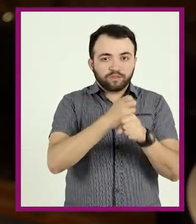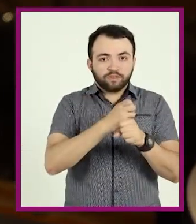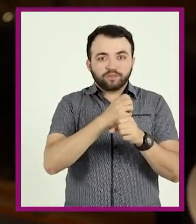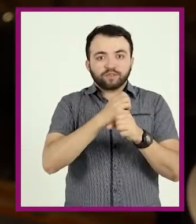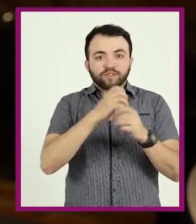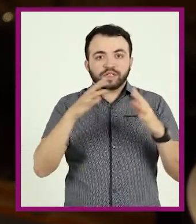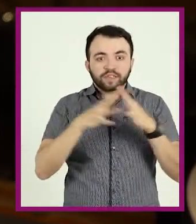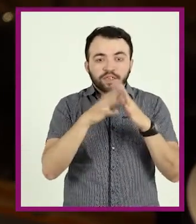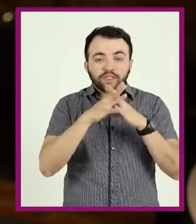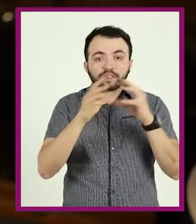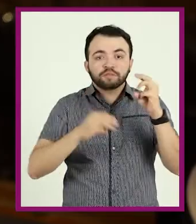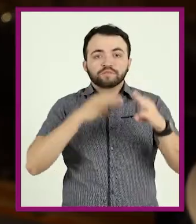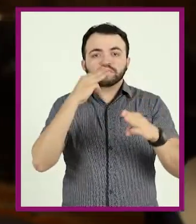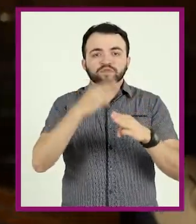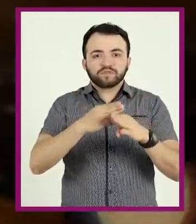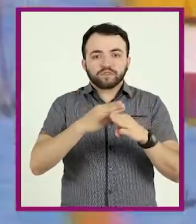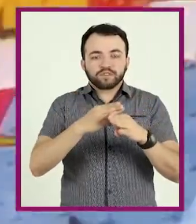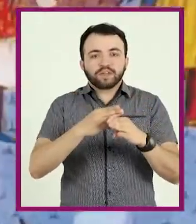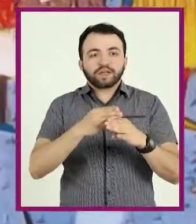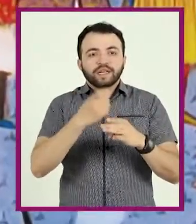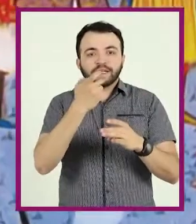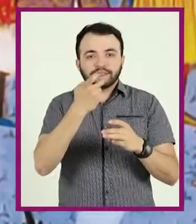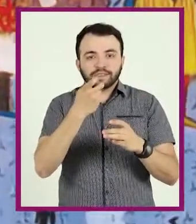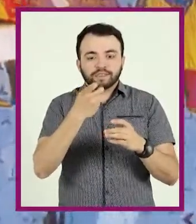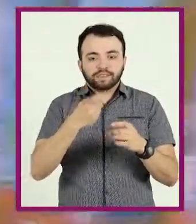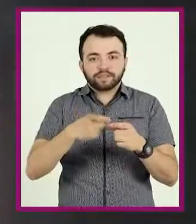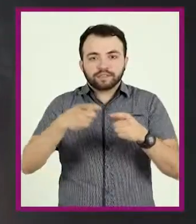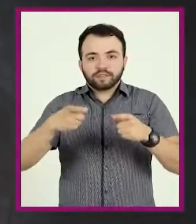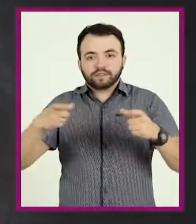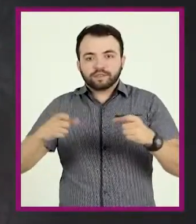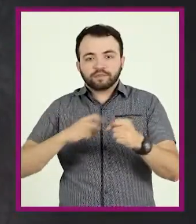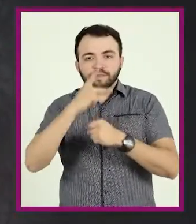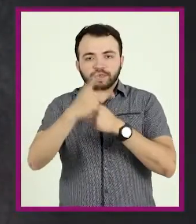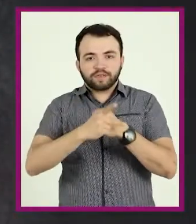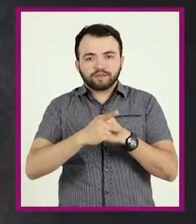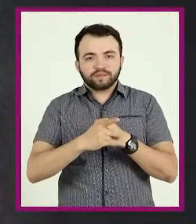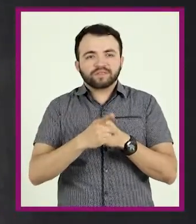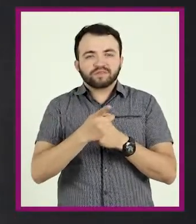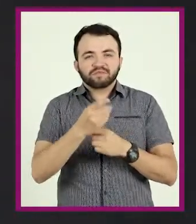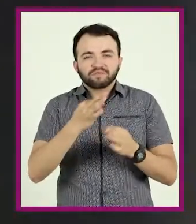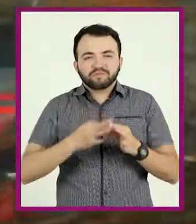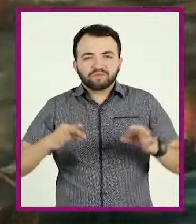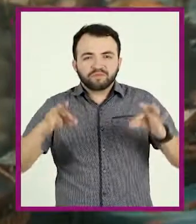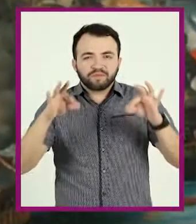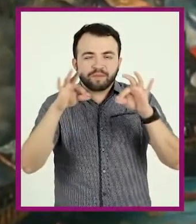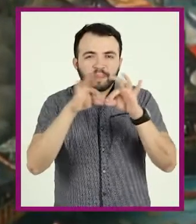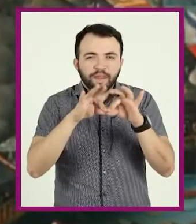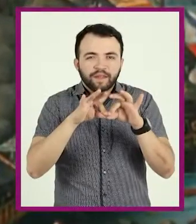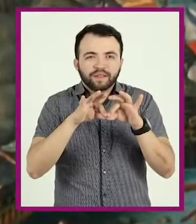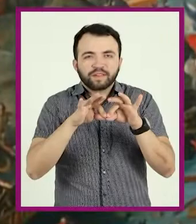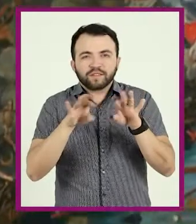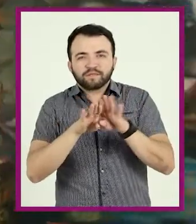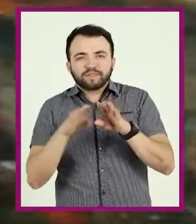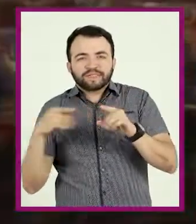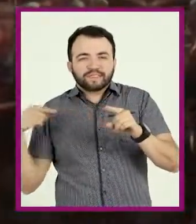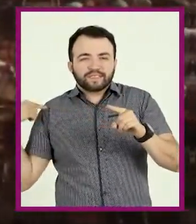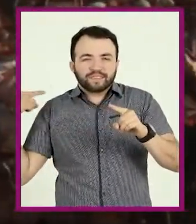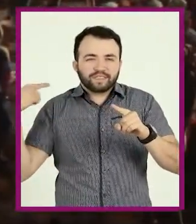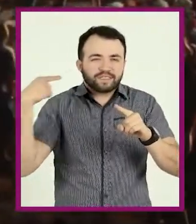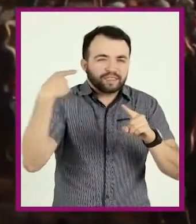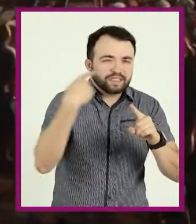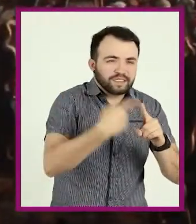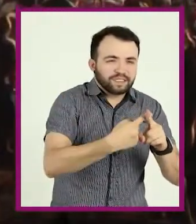Mundial. Pero lo que es importante en toda esta zona es que durante siglos fue parte del Imperio Otomano, es decir, de los